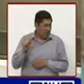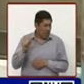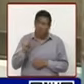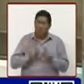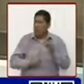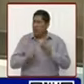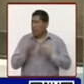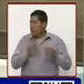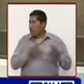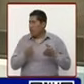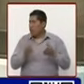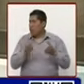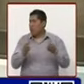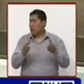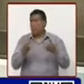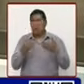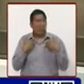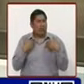de alguna manera,